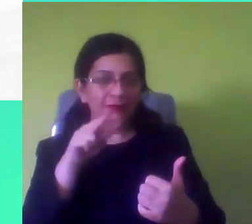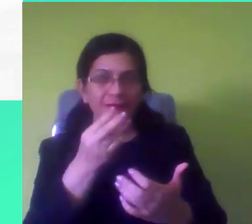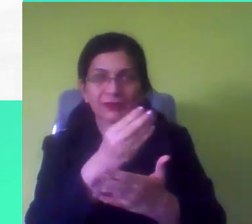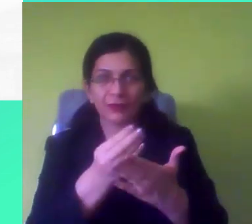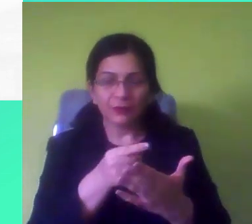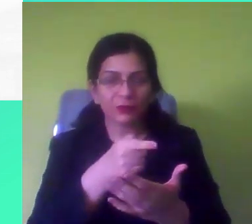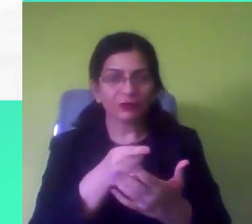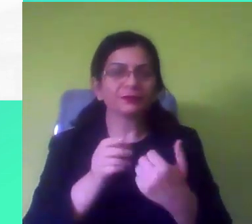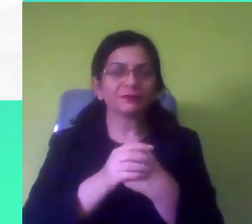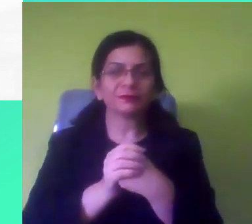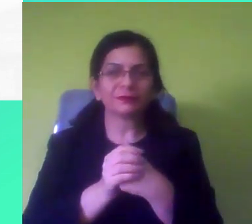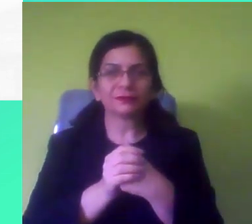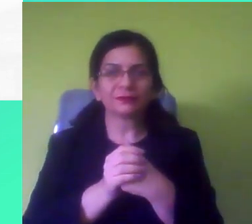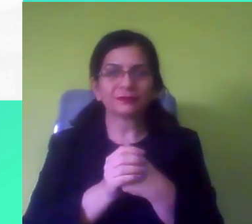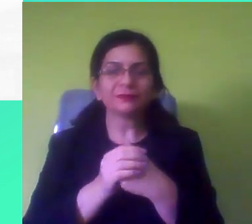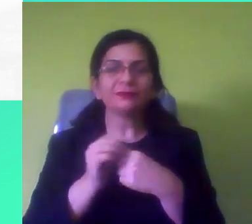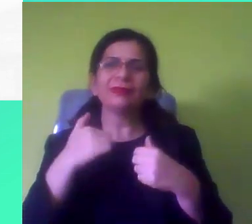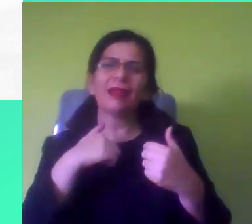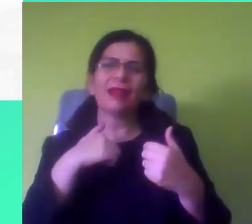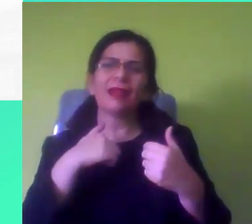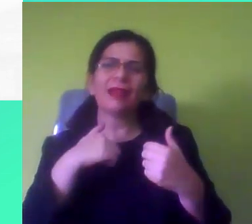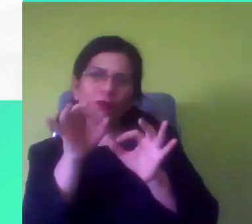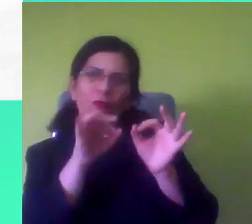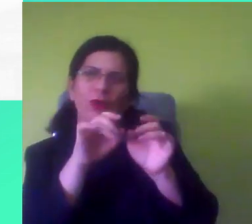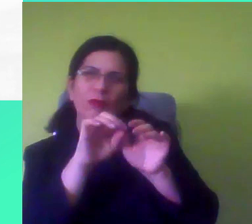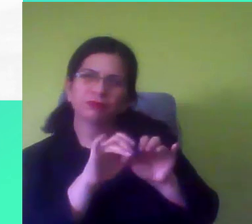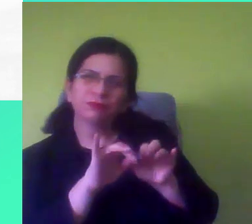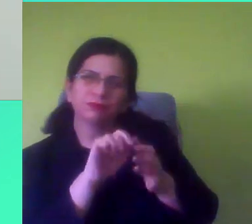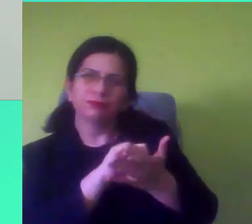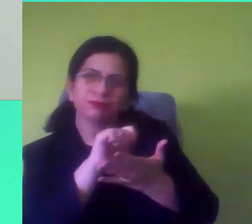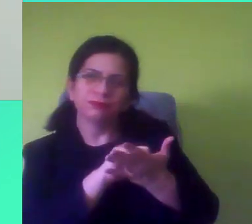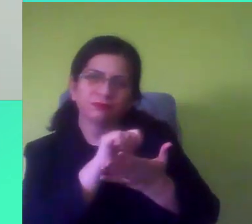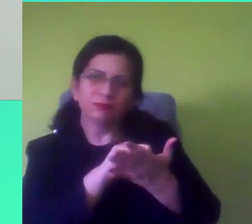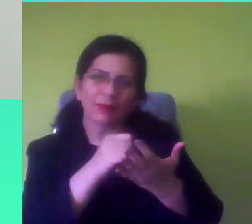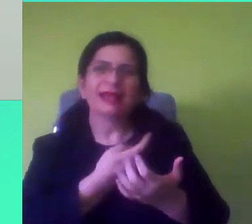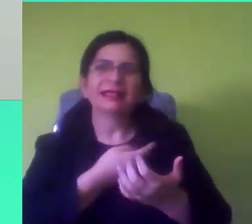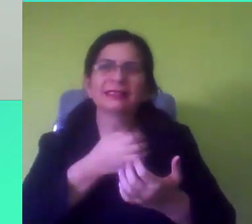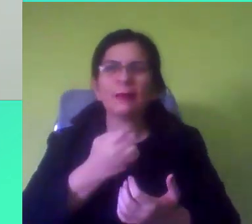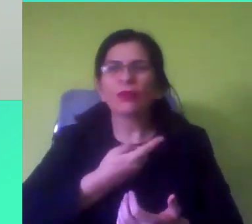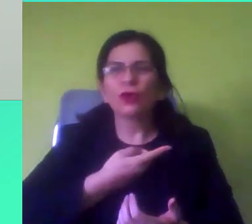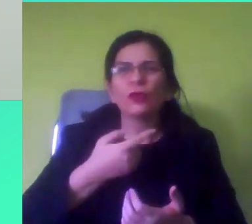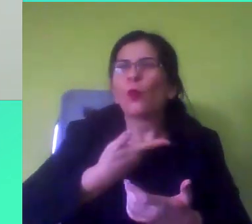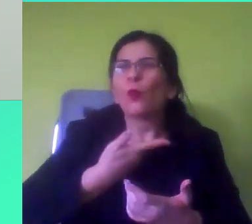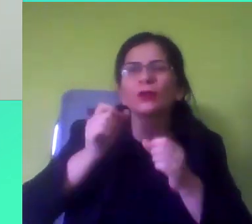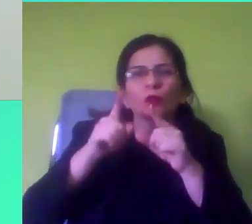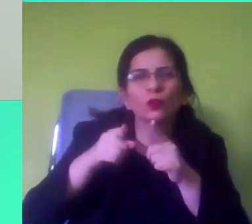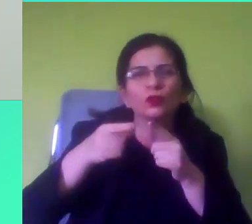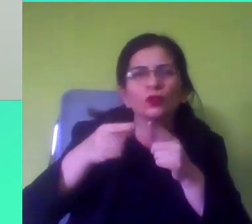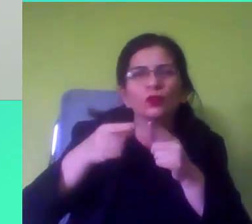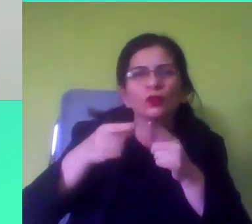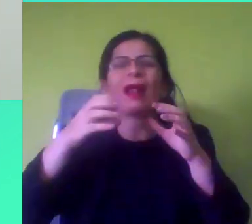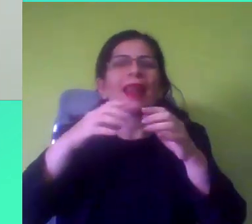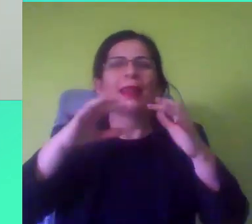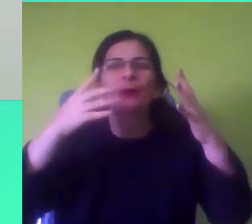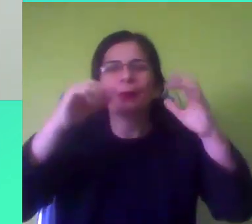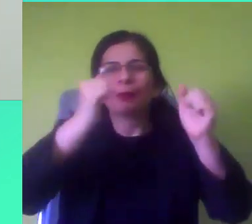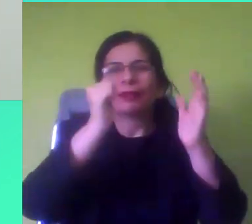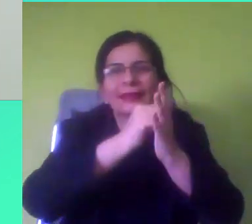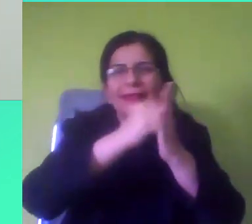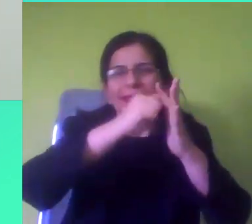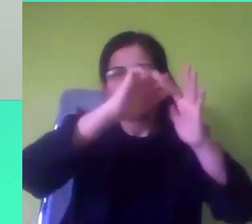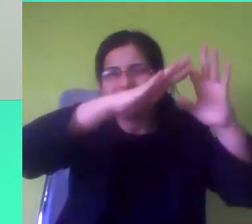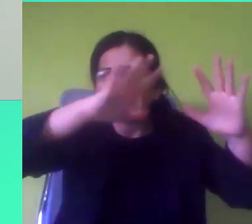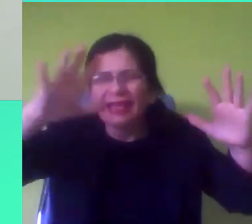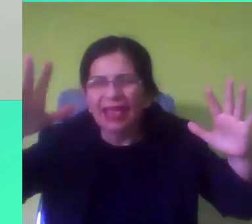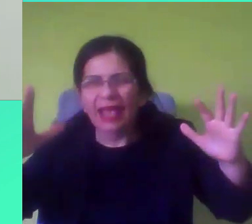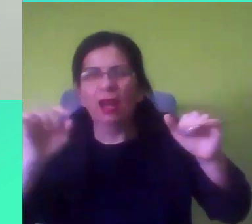sencilla se pueden extraer esta información de todos estos glaciares y saber qué parte corresponde a hielo, qué parte a hielo limpio, qué parte puede ser nieve